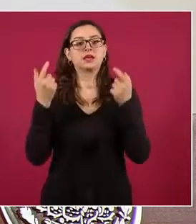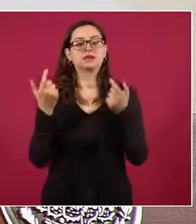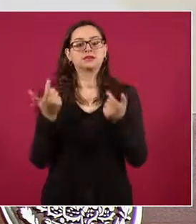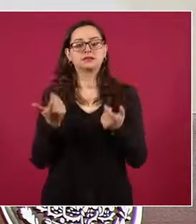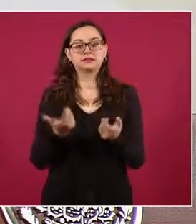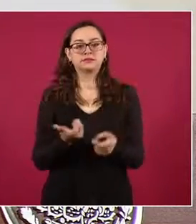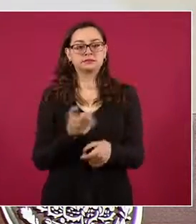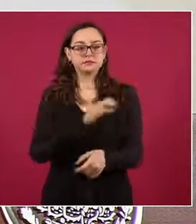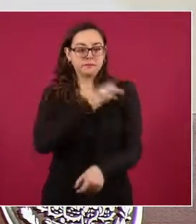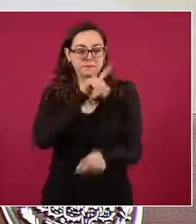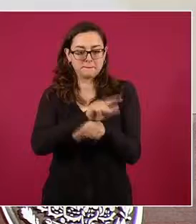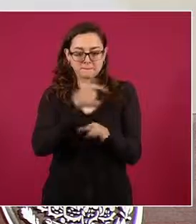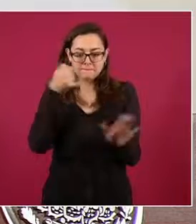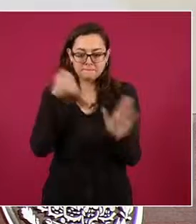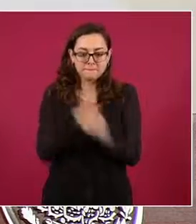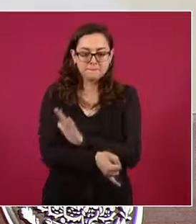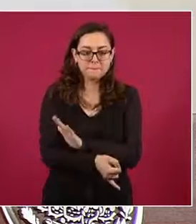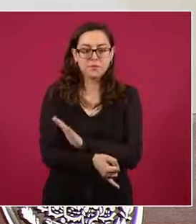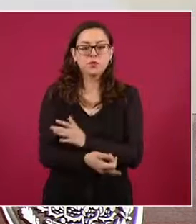especialistas.